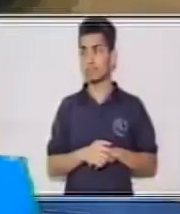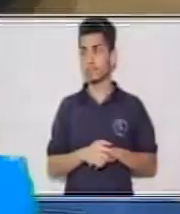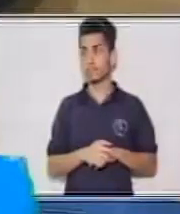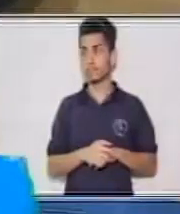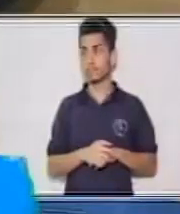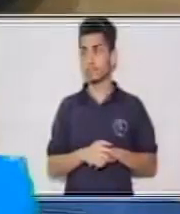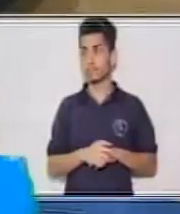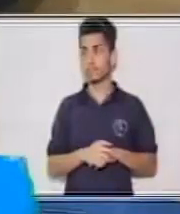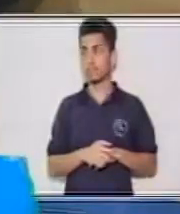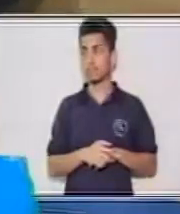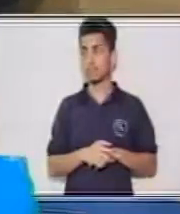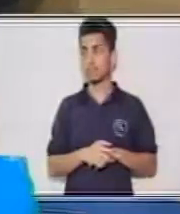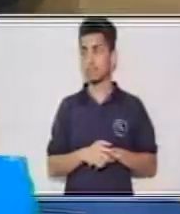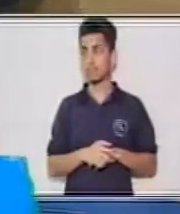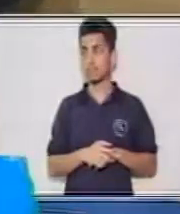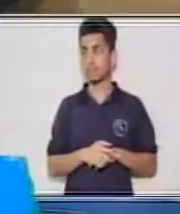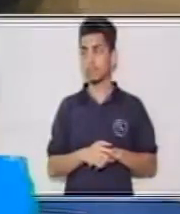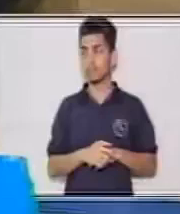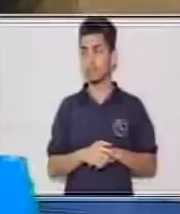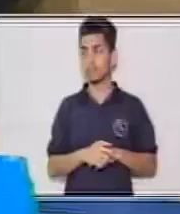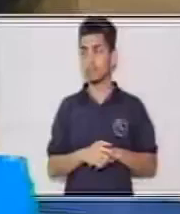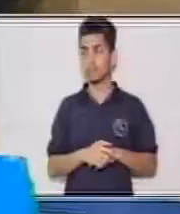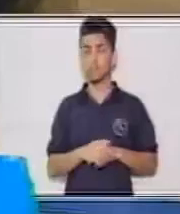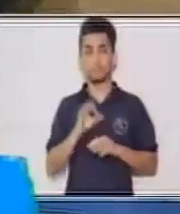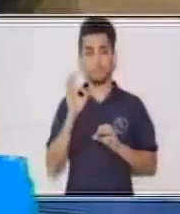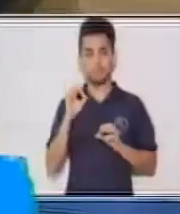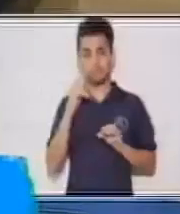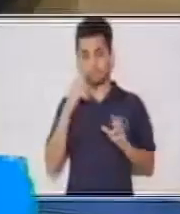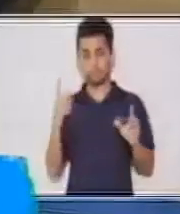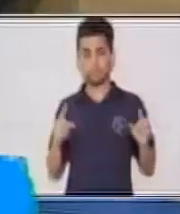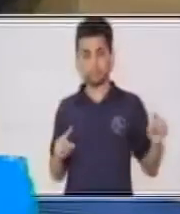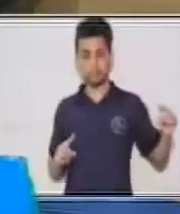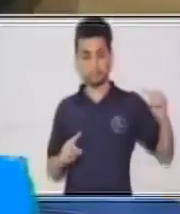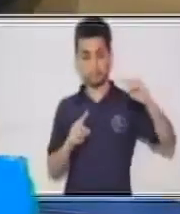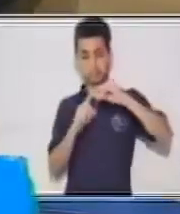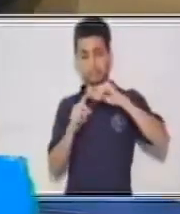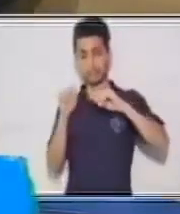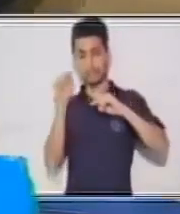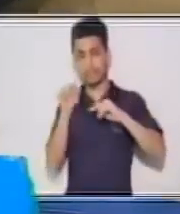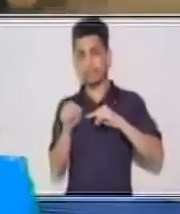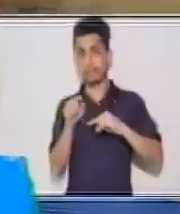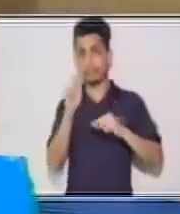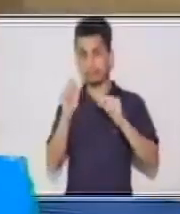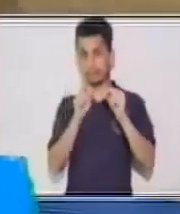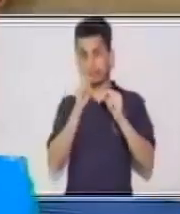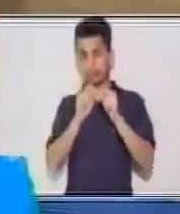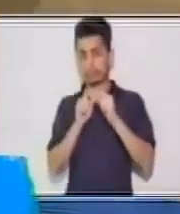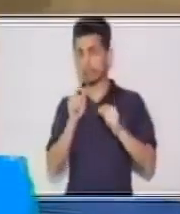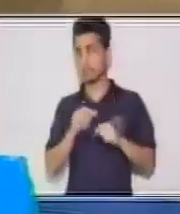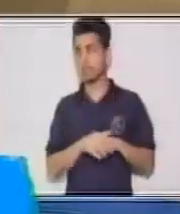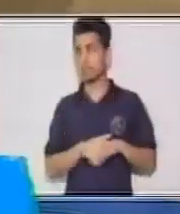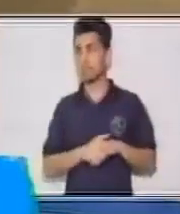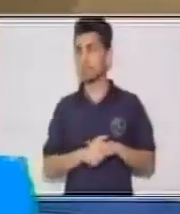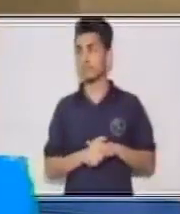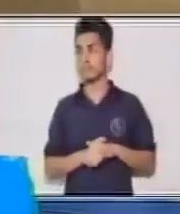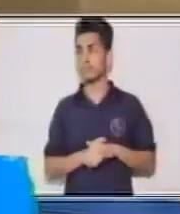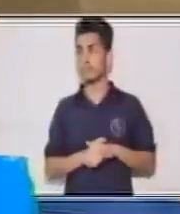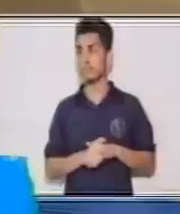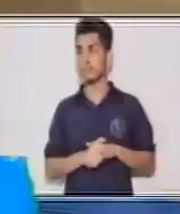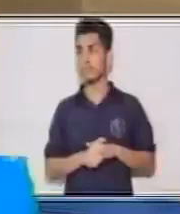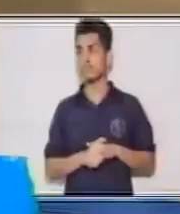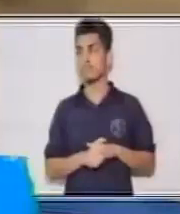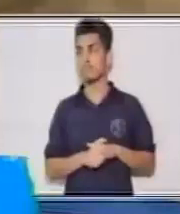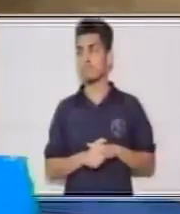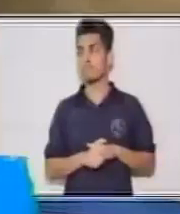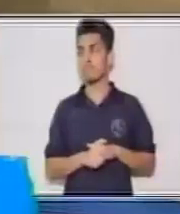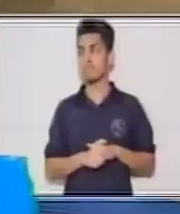se juntarían las linitas. Por lo tanto, exactamente en este punto se unían las